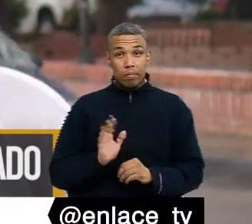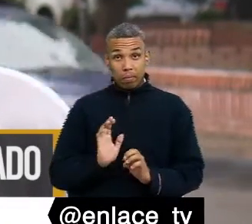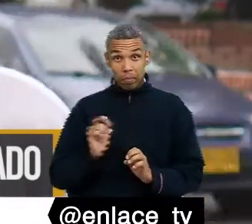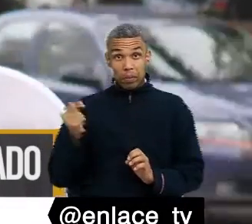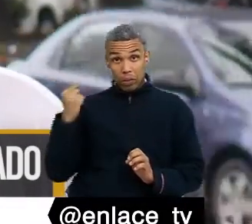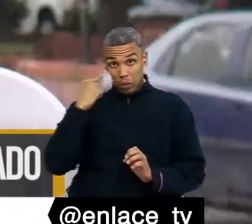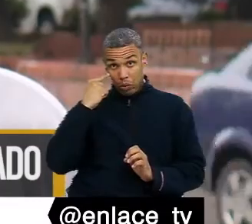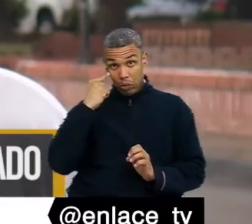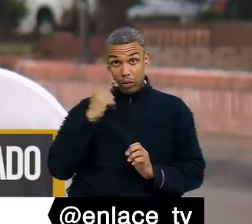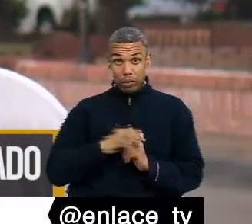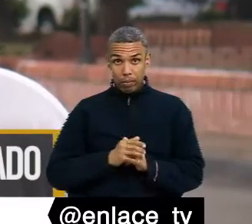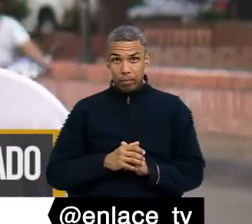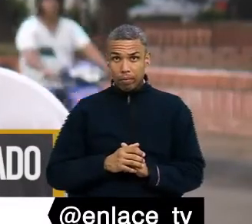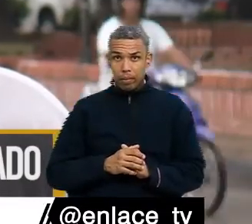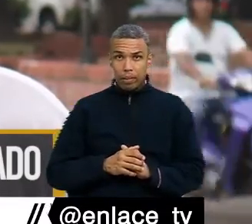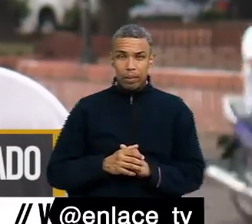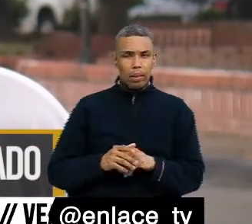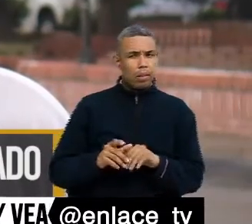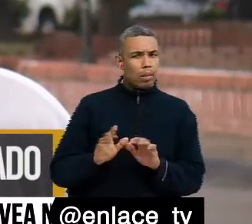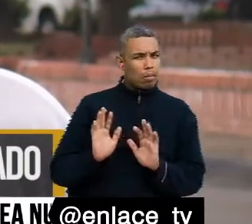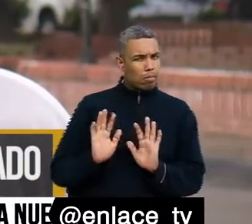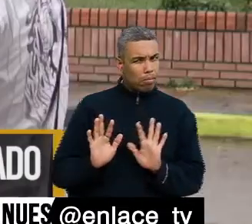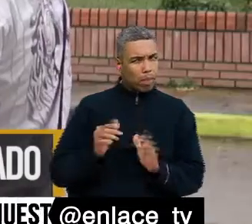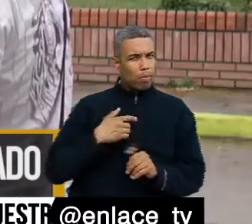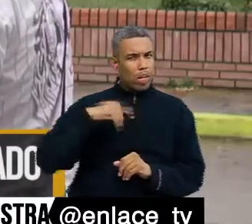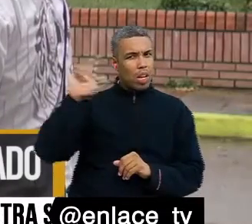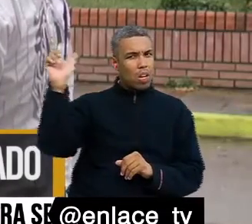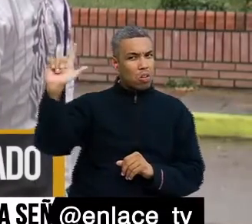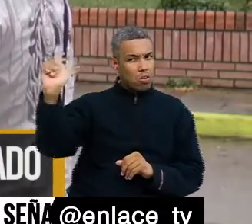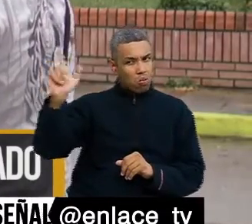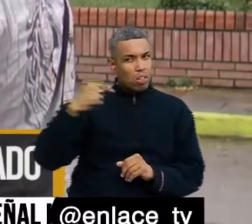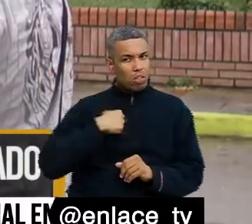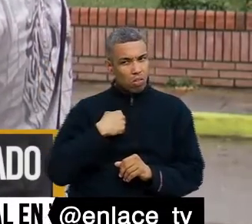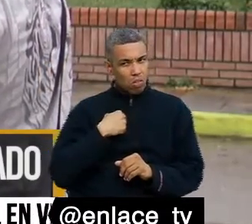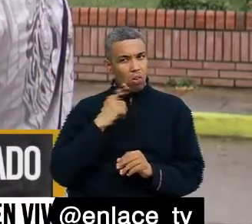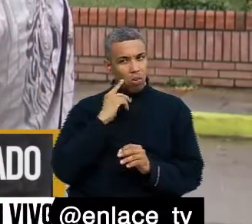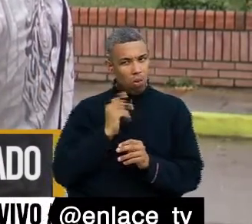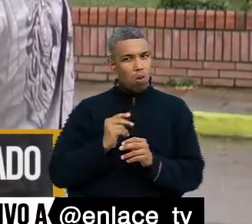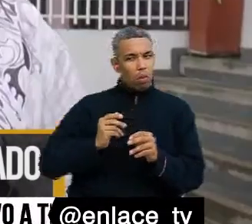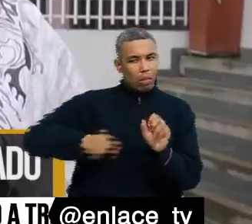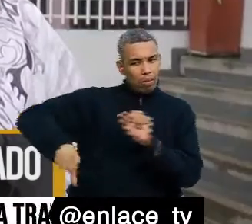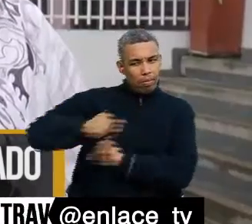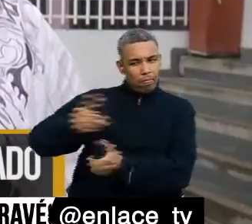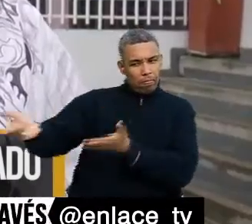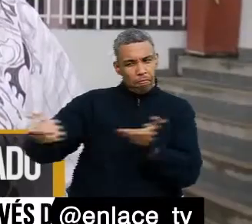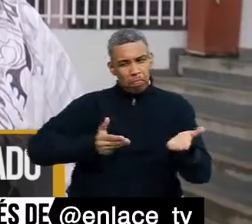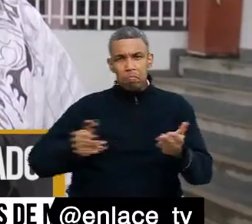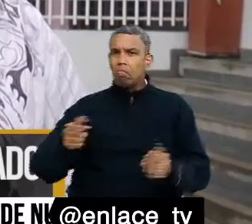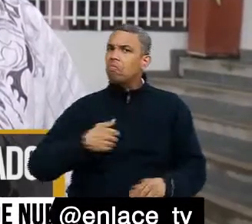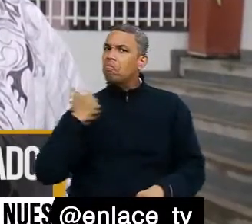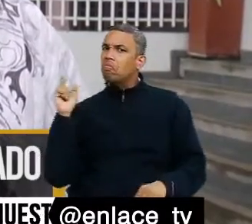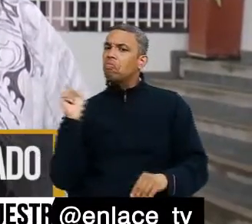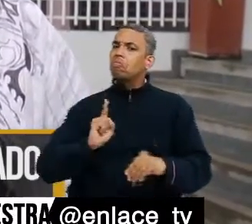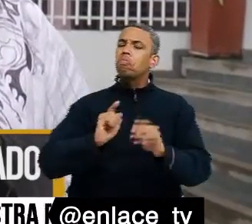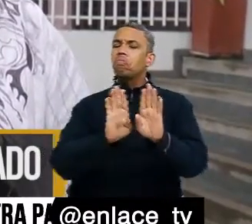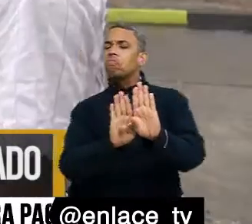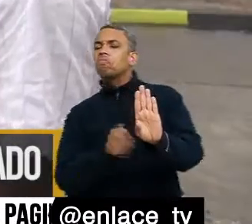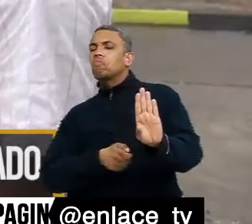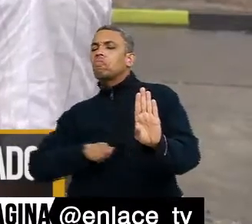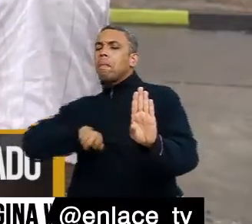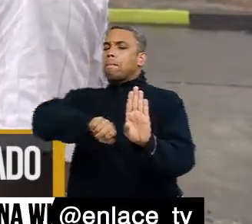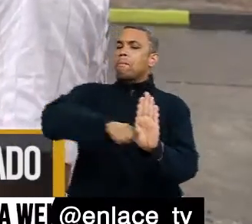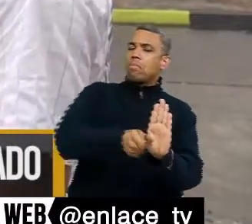entrega, pero por motivo de eso no se hizo la entrega. Por su parte, el líder deportivo del barrio, Johnny Franco, aduce que el hecho de